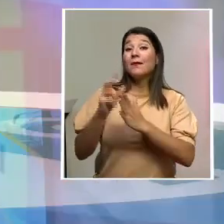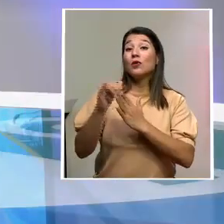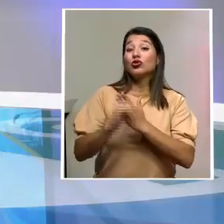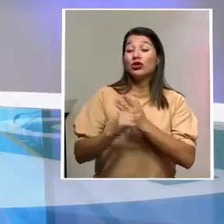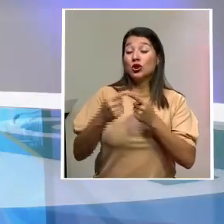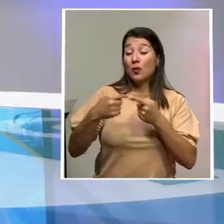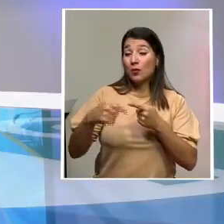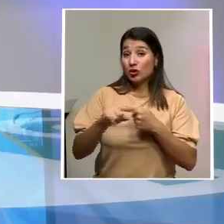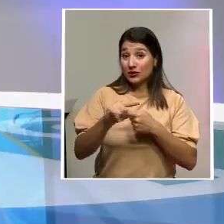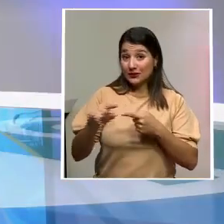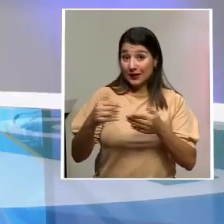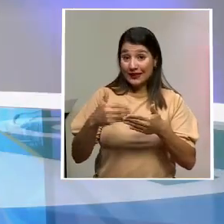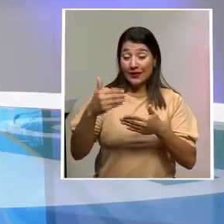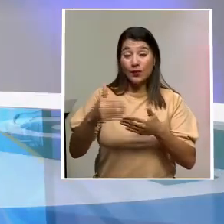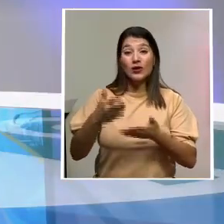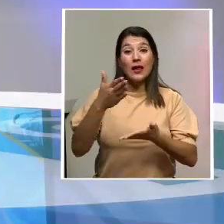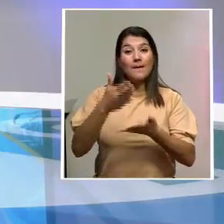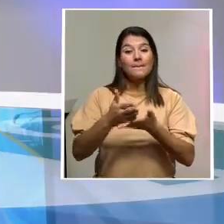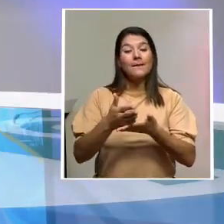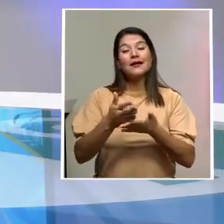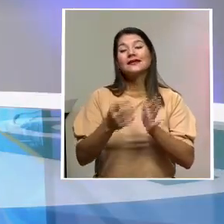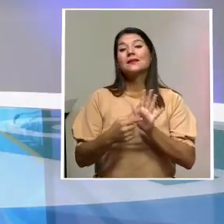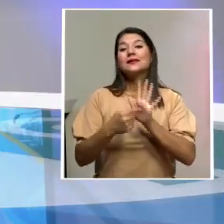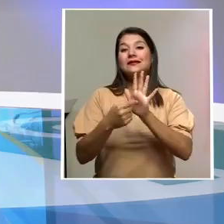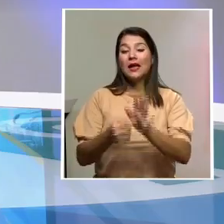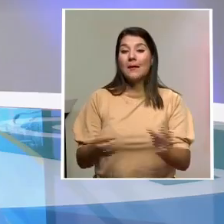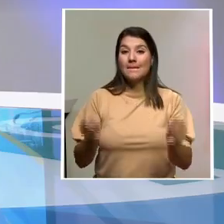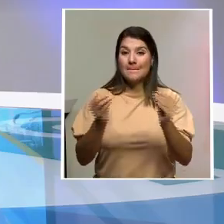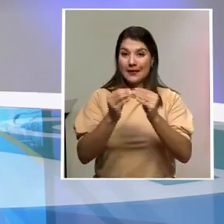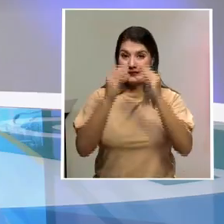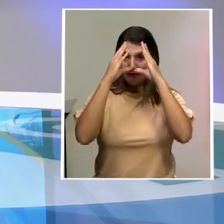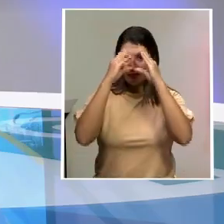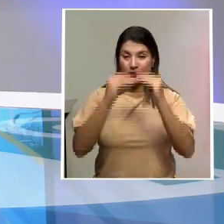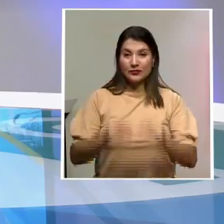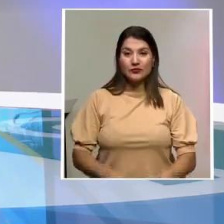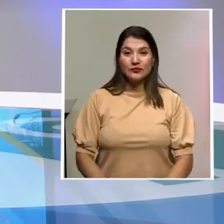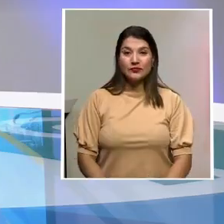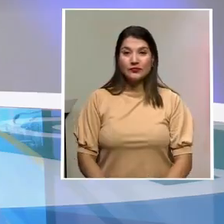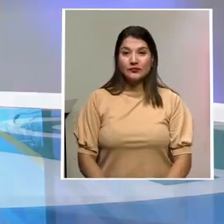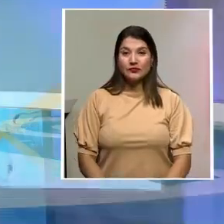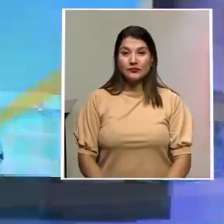Al regresar de la pausa, le traemos los detalles de esta información.